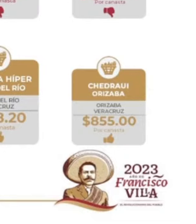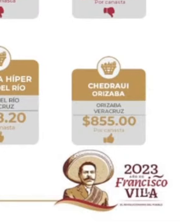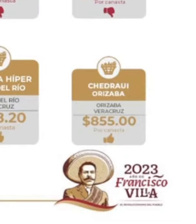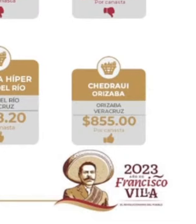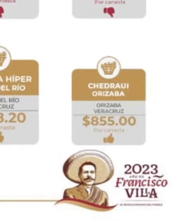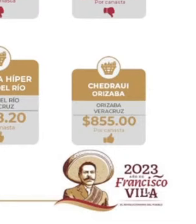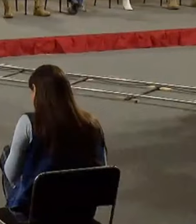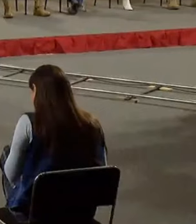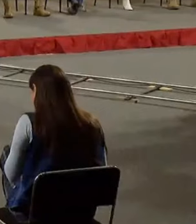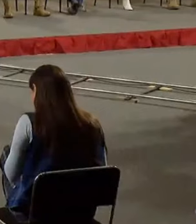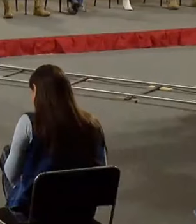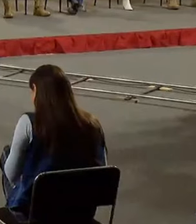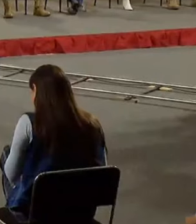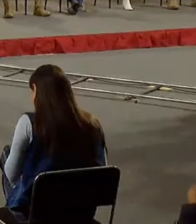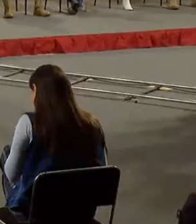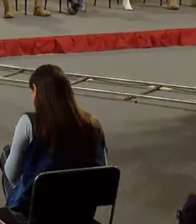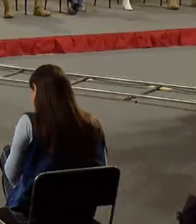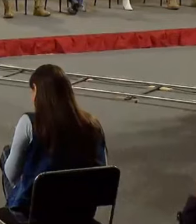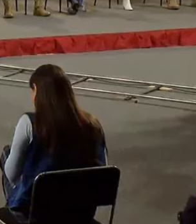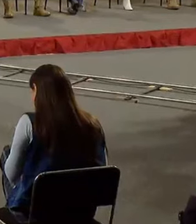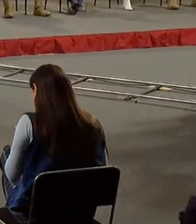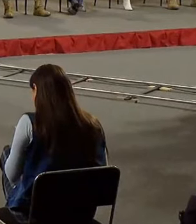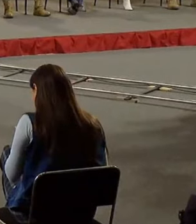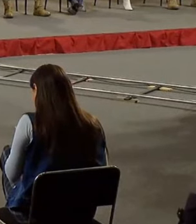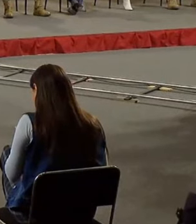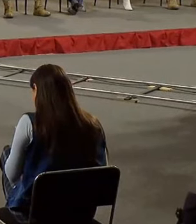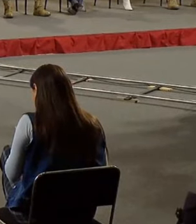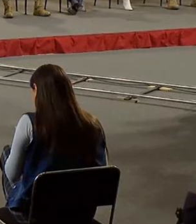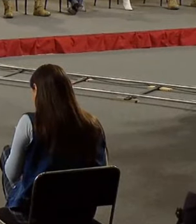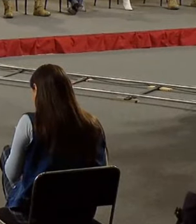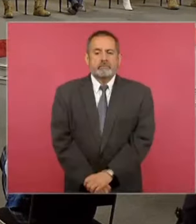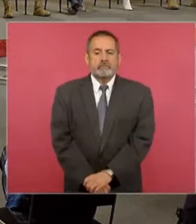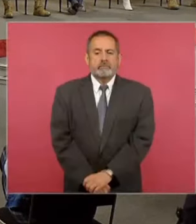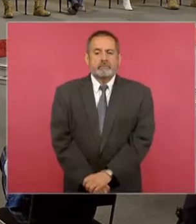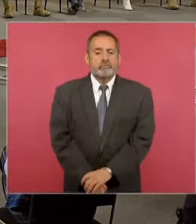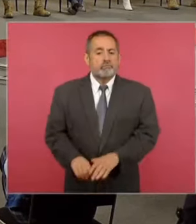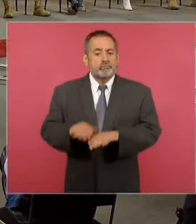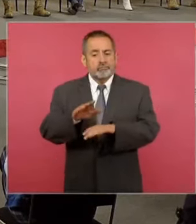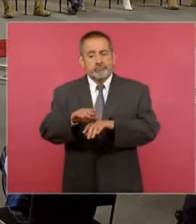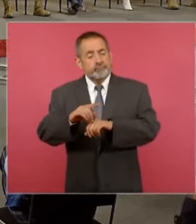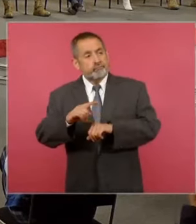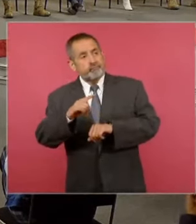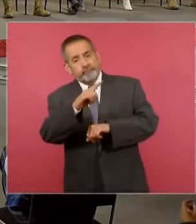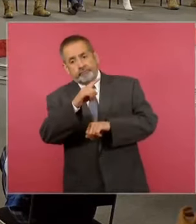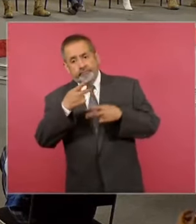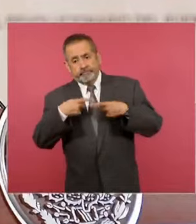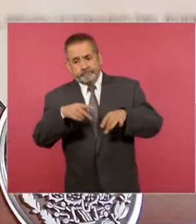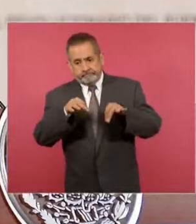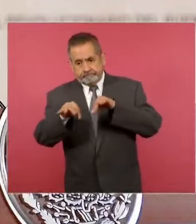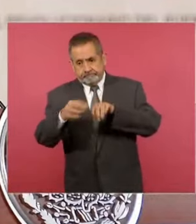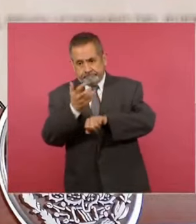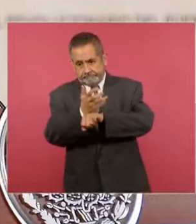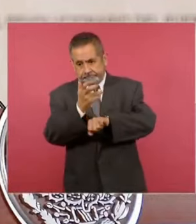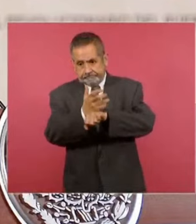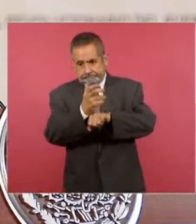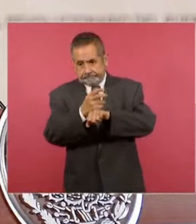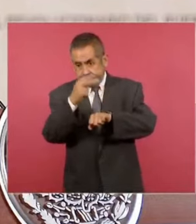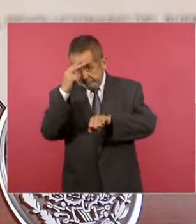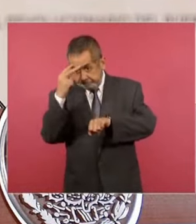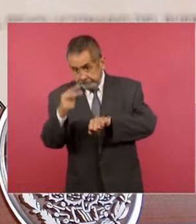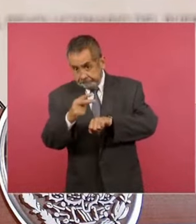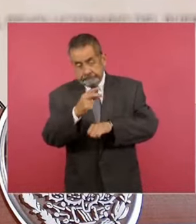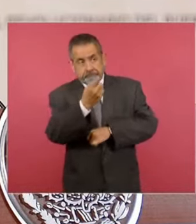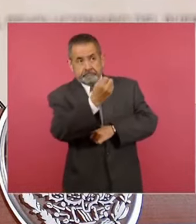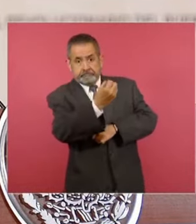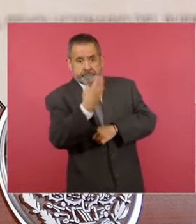con 20 centavos. Toca hablar de remesas en apoyo a esas heroínas y héroes que desde los Estados